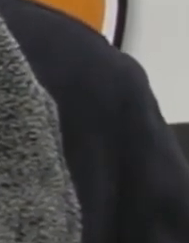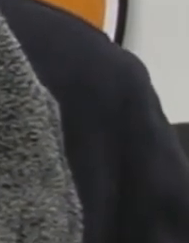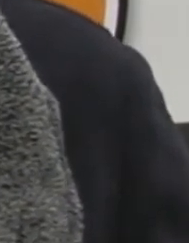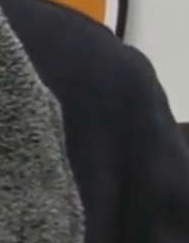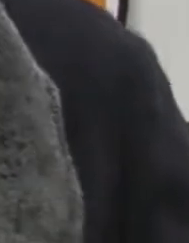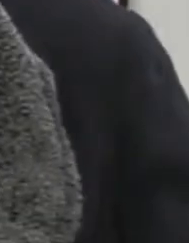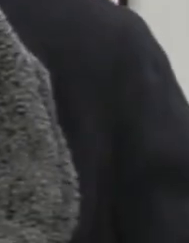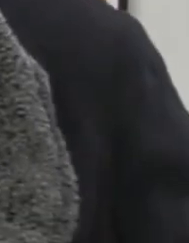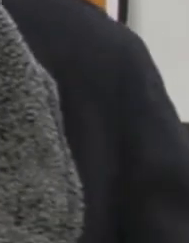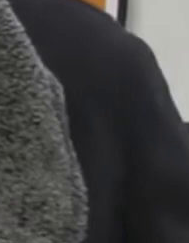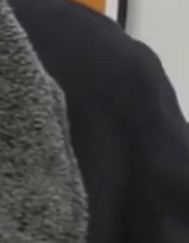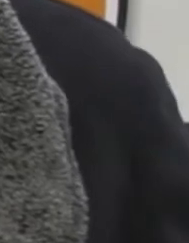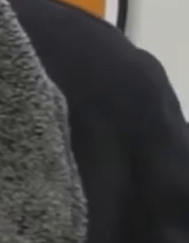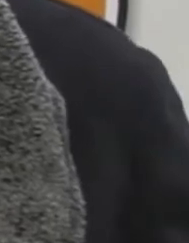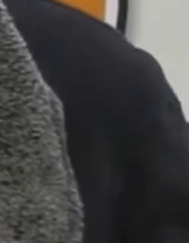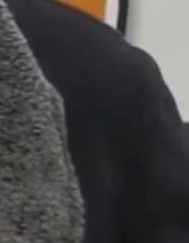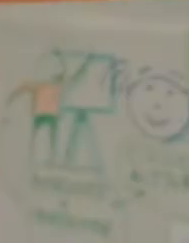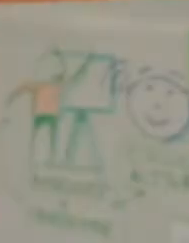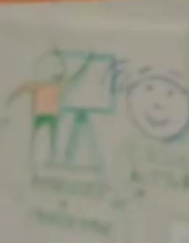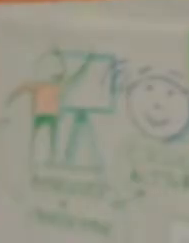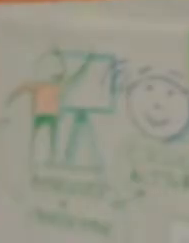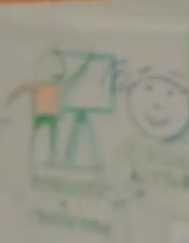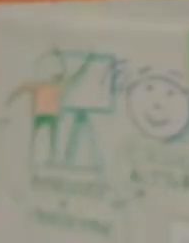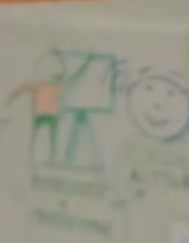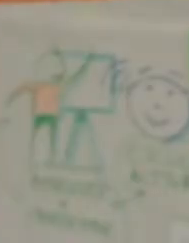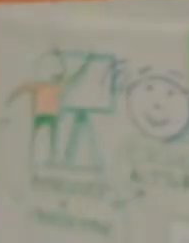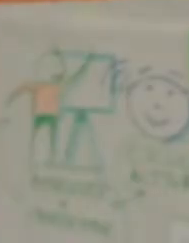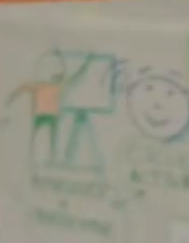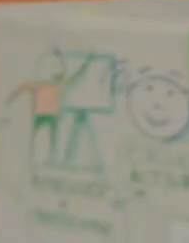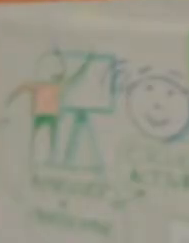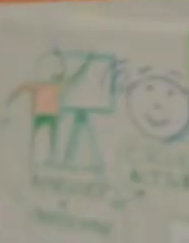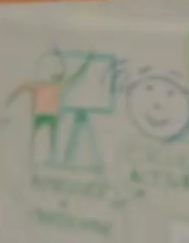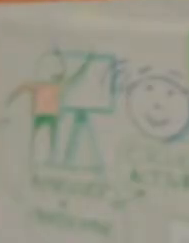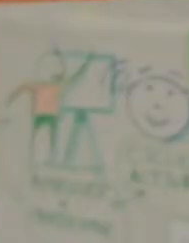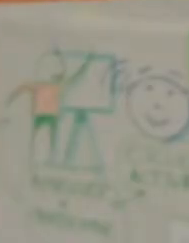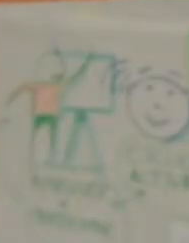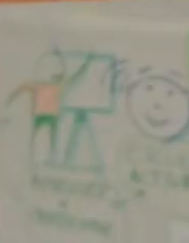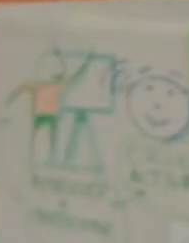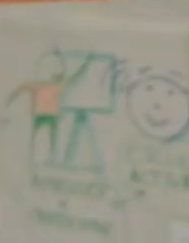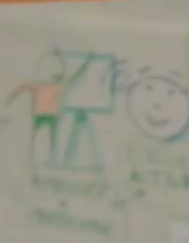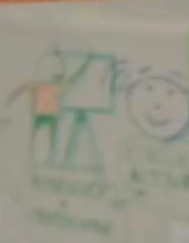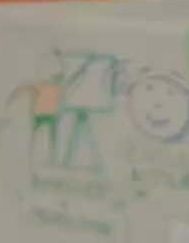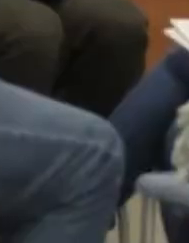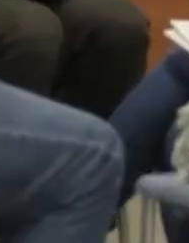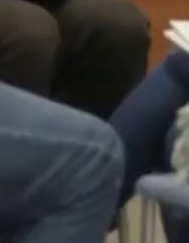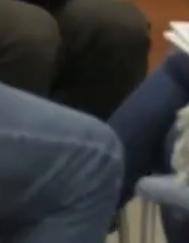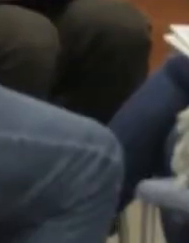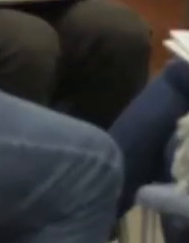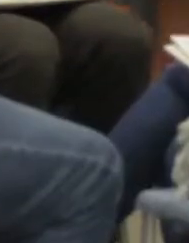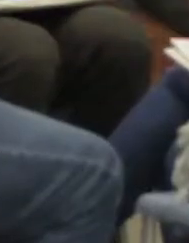hacer y sobre todo con ganas de seguir. Pues me llevo una sensación muy agradable de